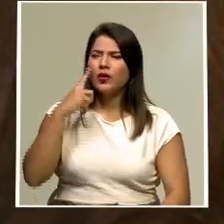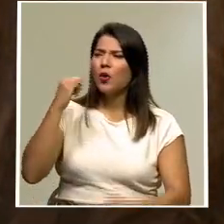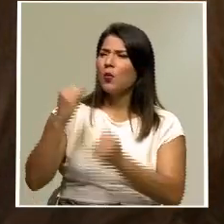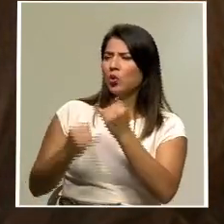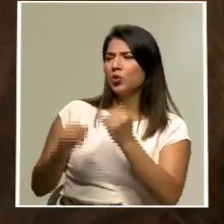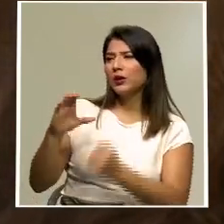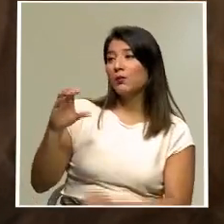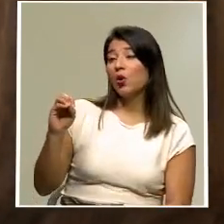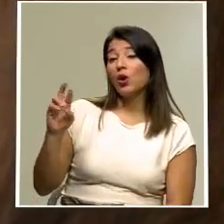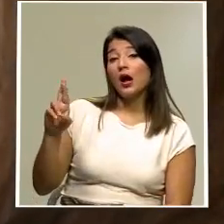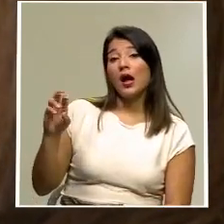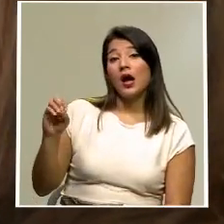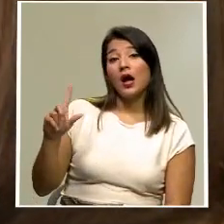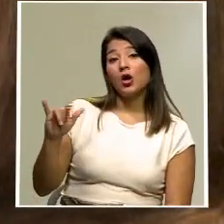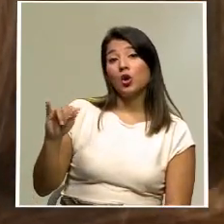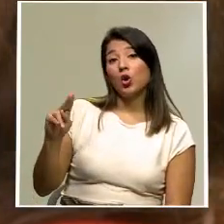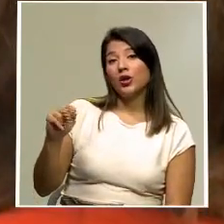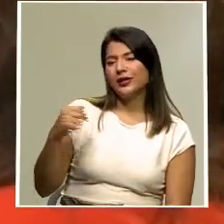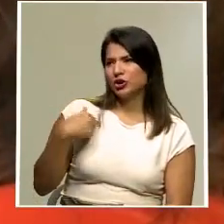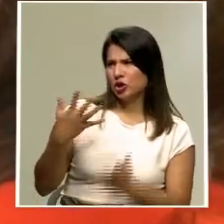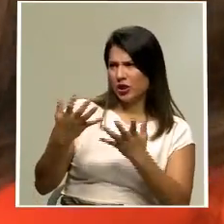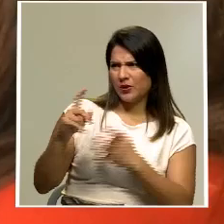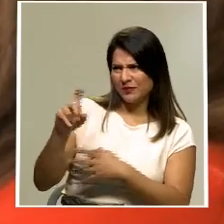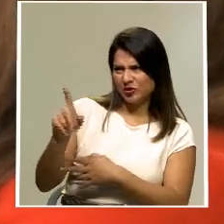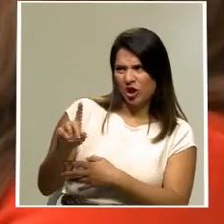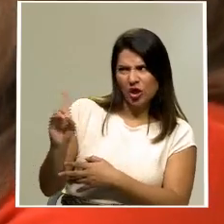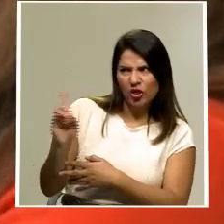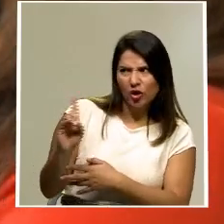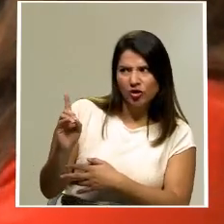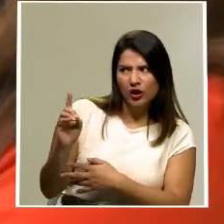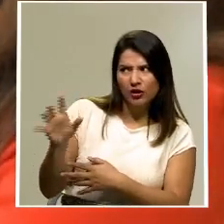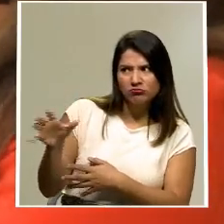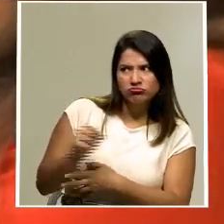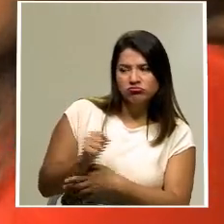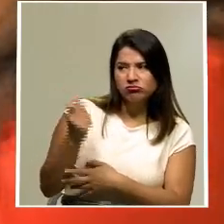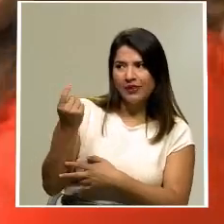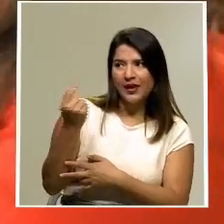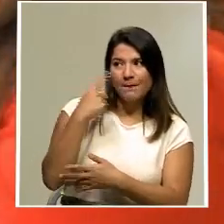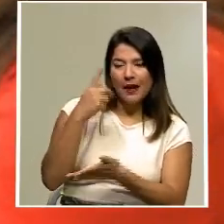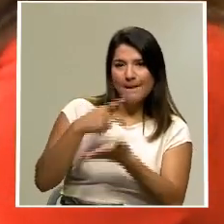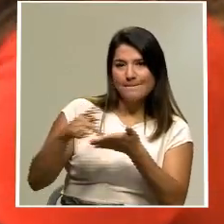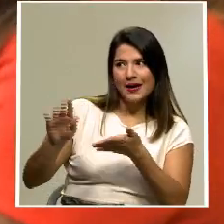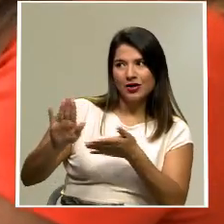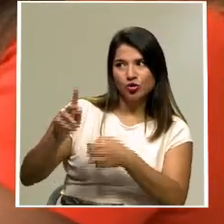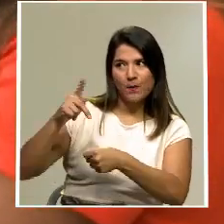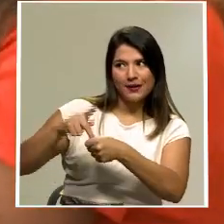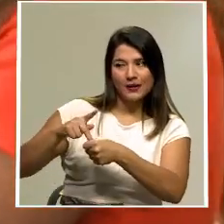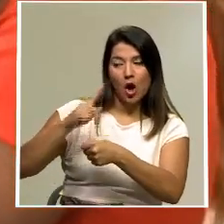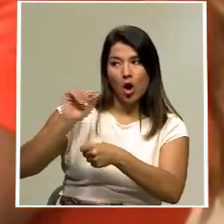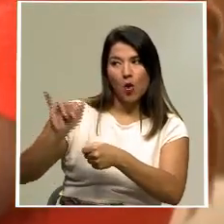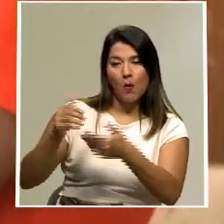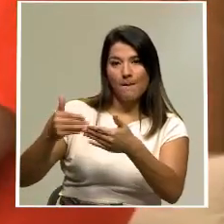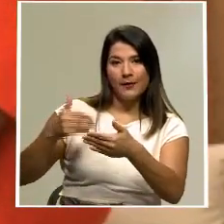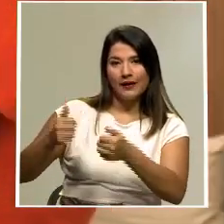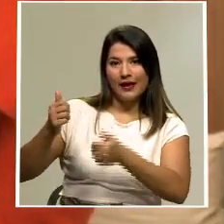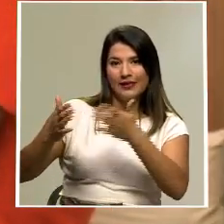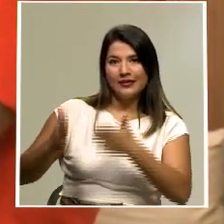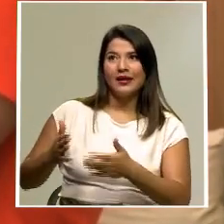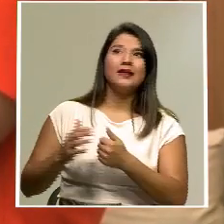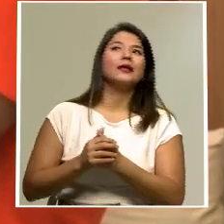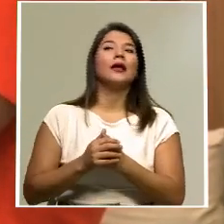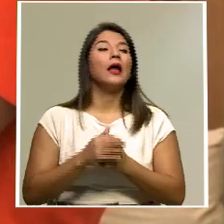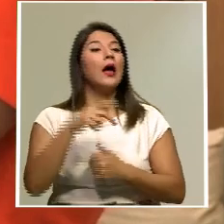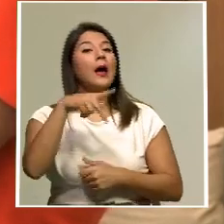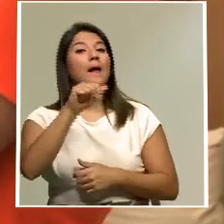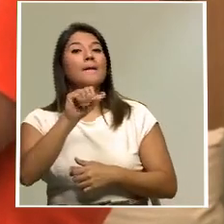quería consultarle de dónde sacará los recursos para poder financiar su costo de inscripción en el partido. El Partido Acción